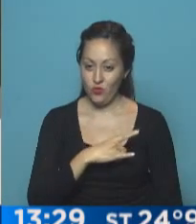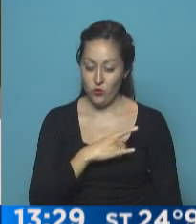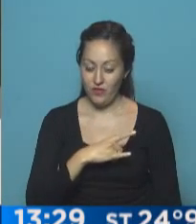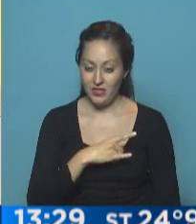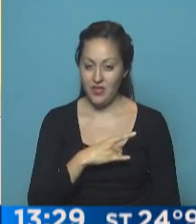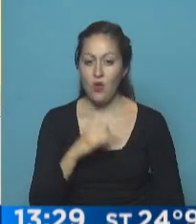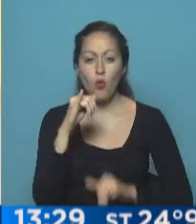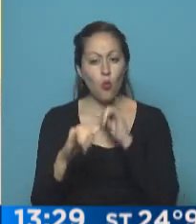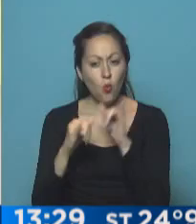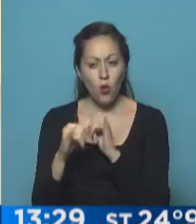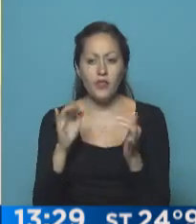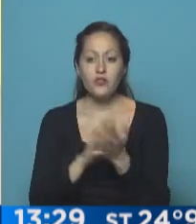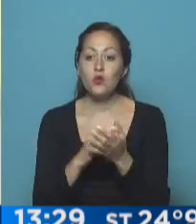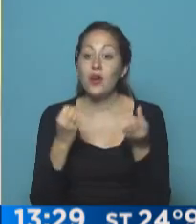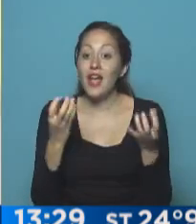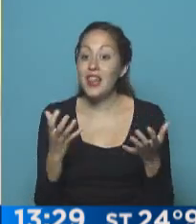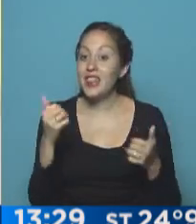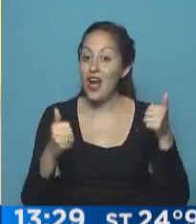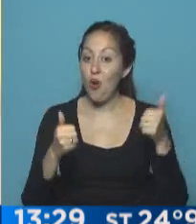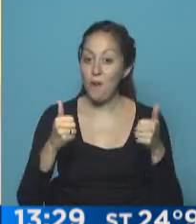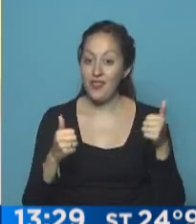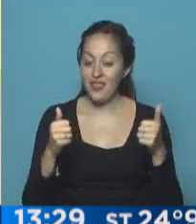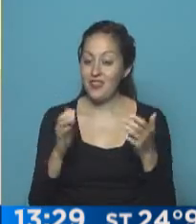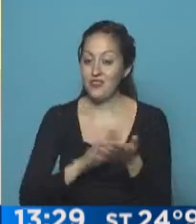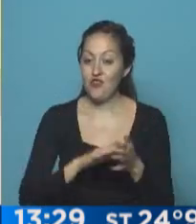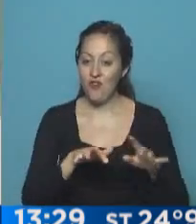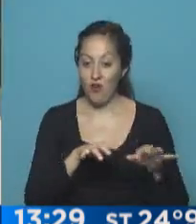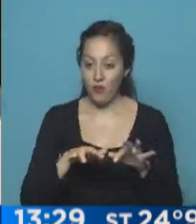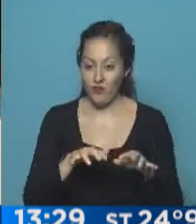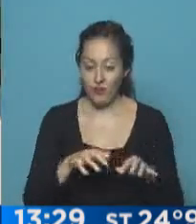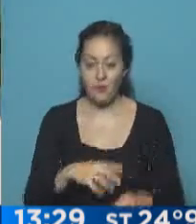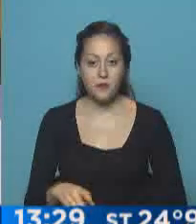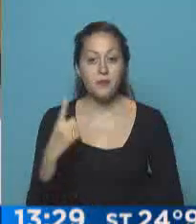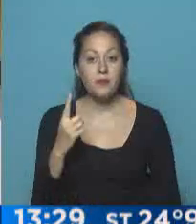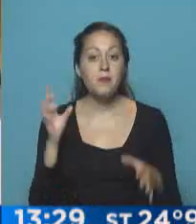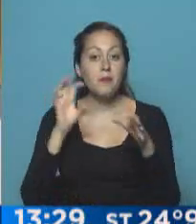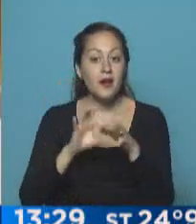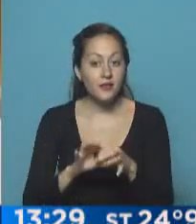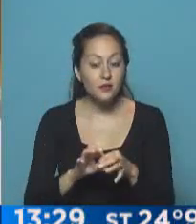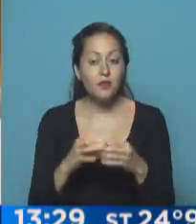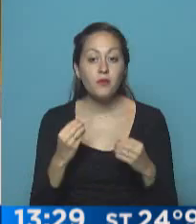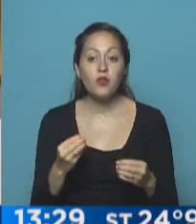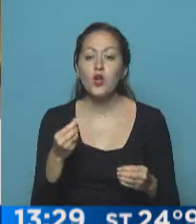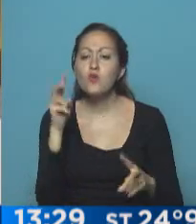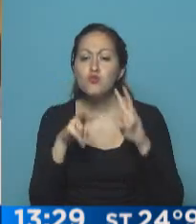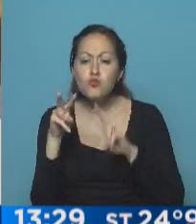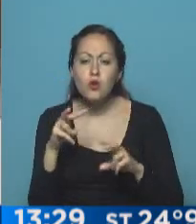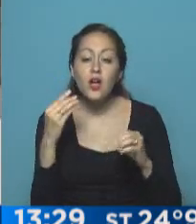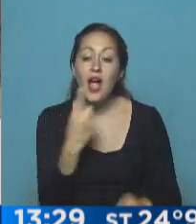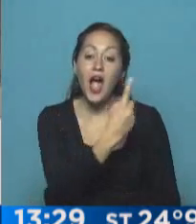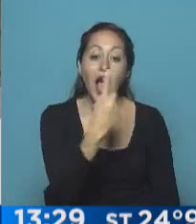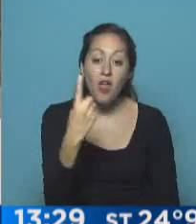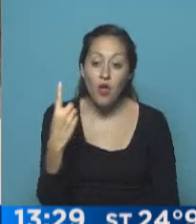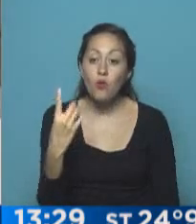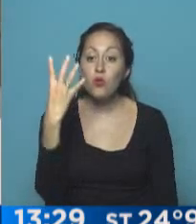funcionará esta competencia informática primero participamos del trabajo integración lo que se busca y es que cada universidad mande los